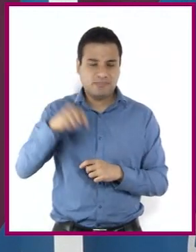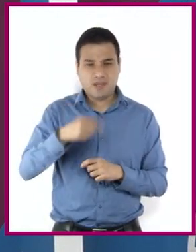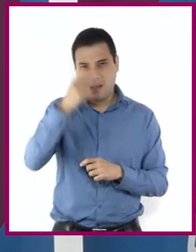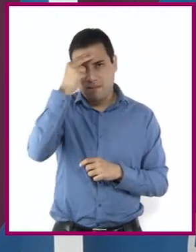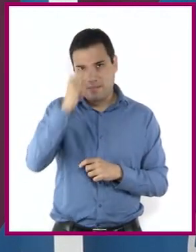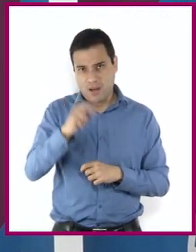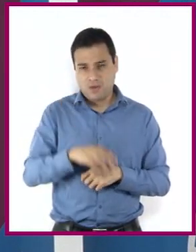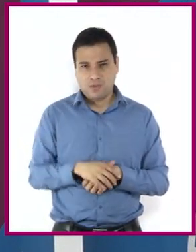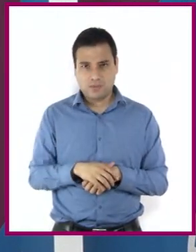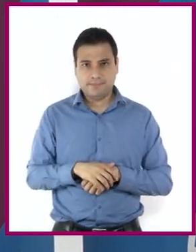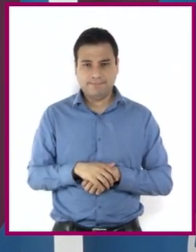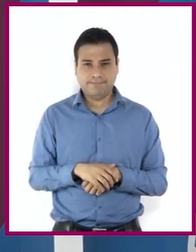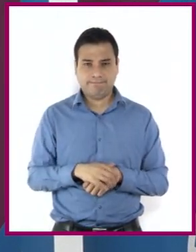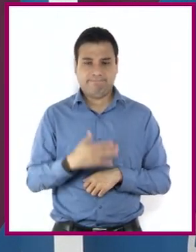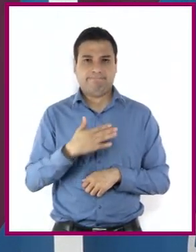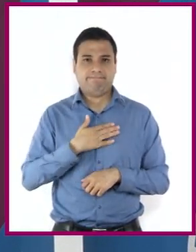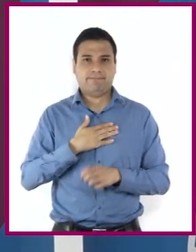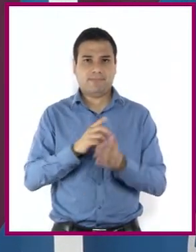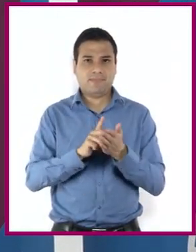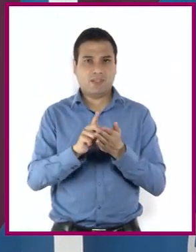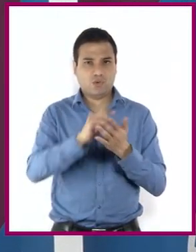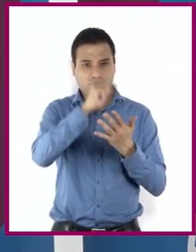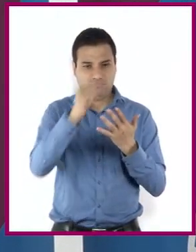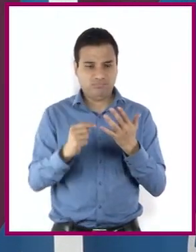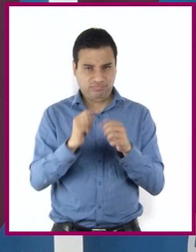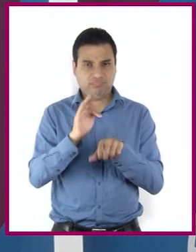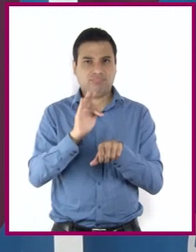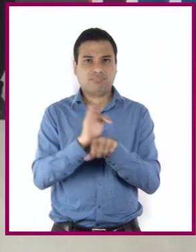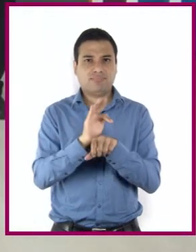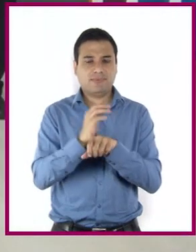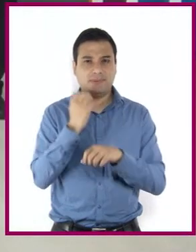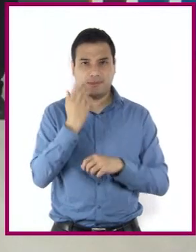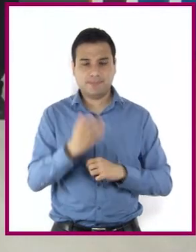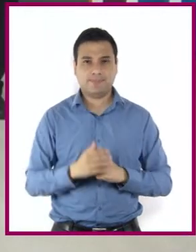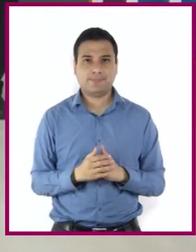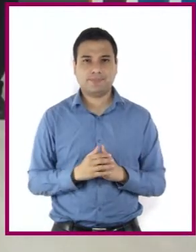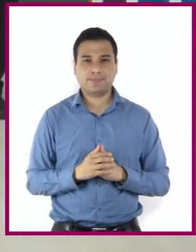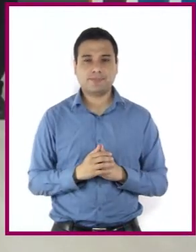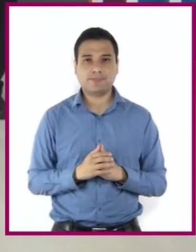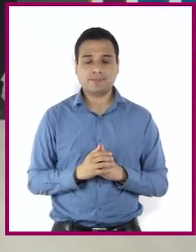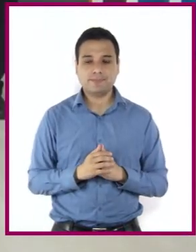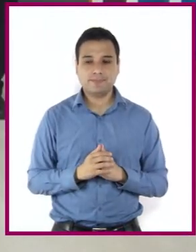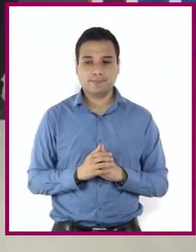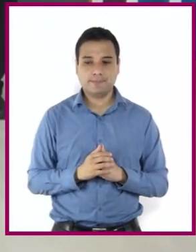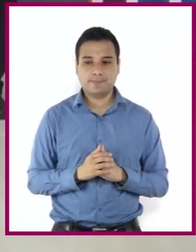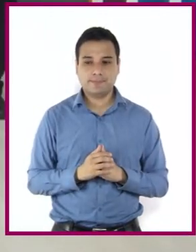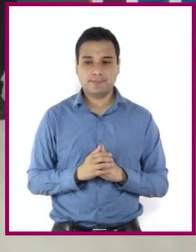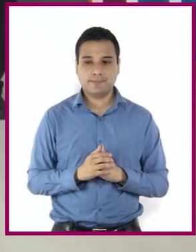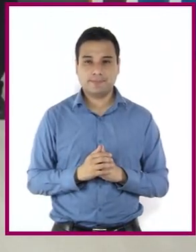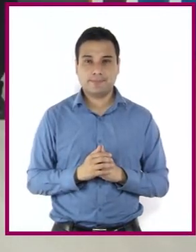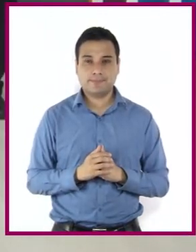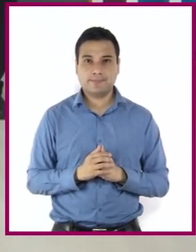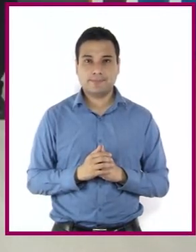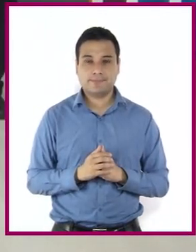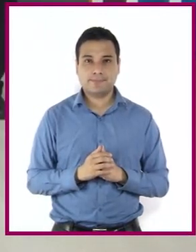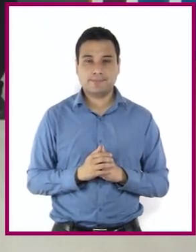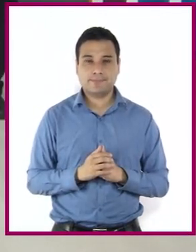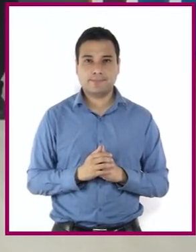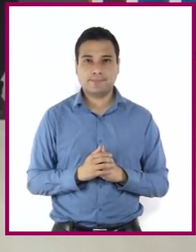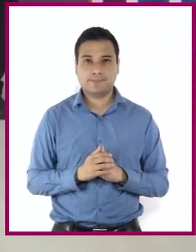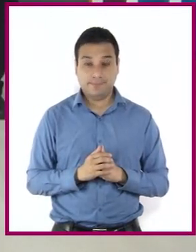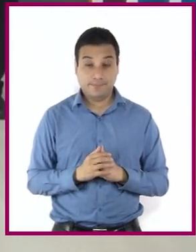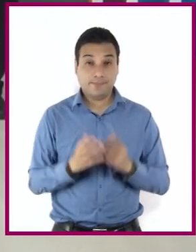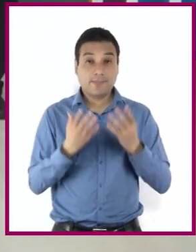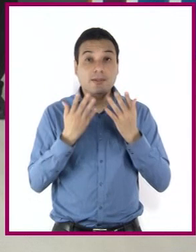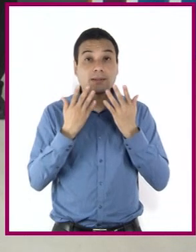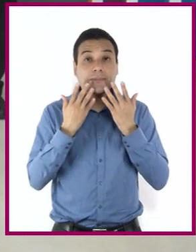y restablecer sus derechos como grupo político. Entre las acciones del imperio, dirigido por